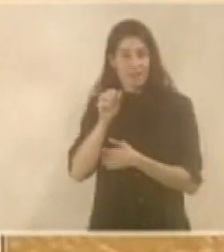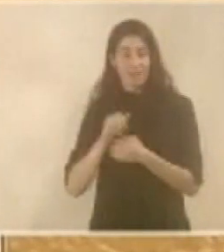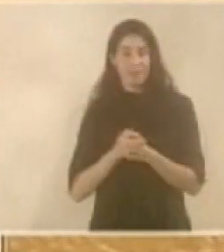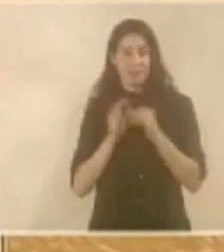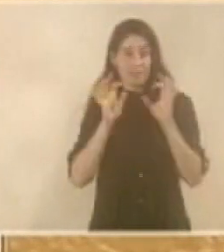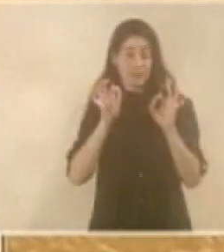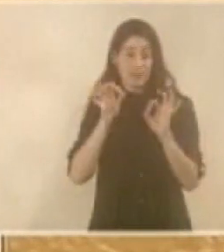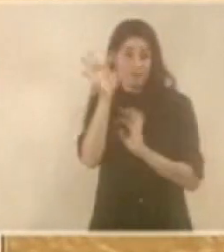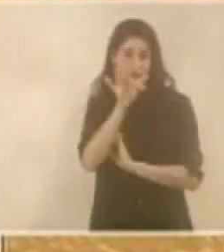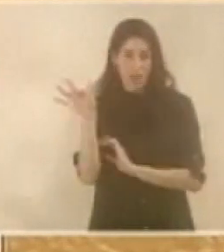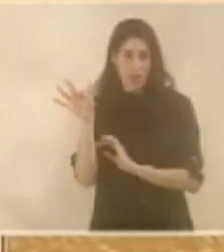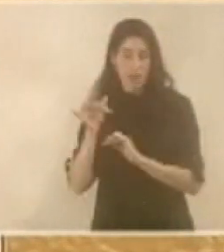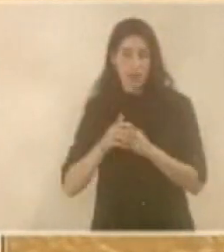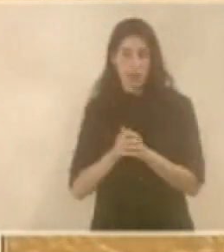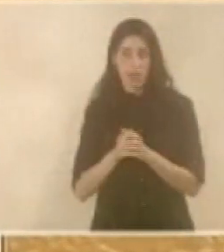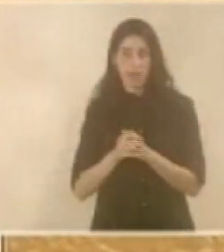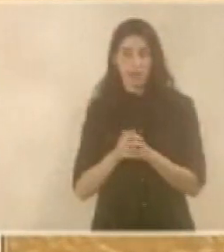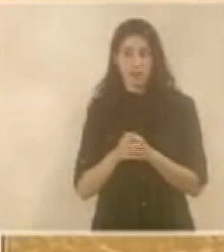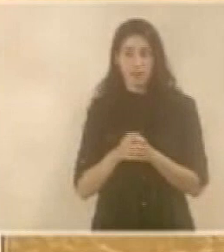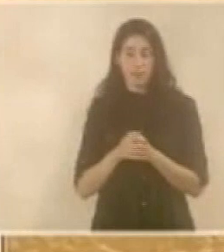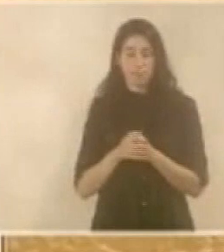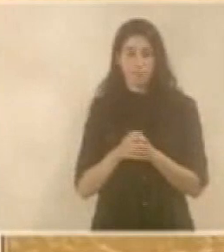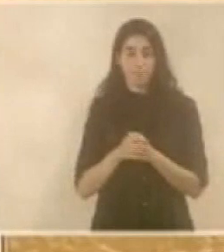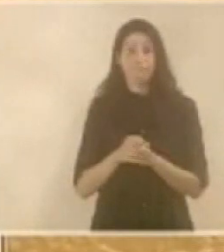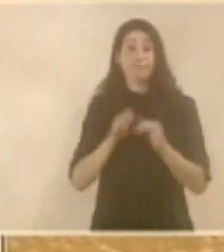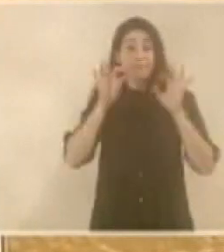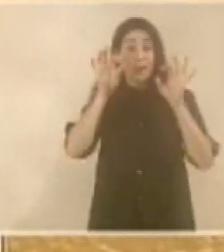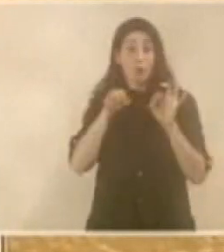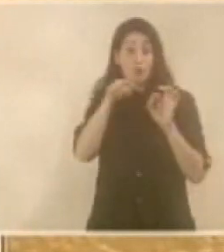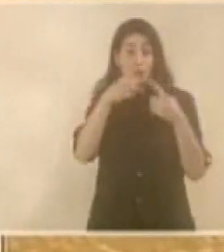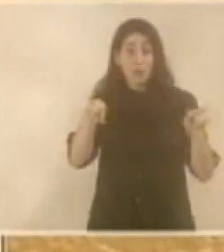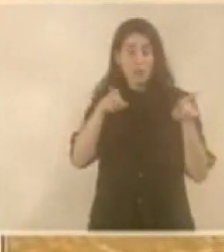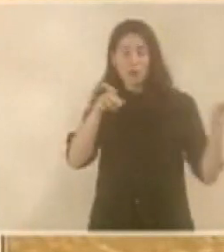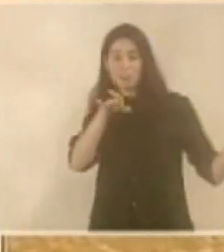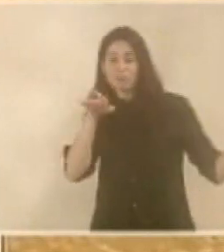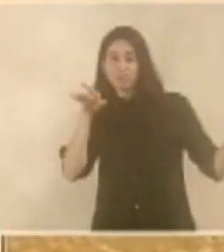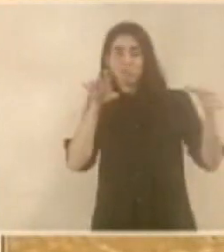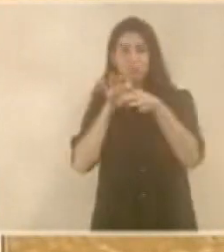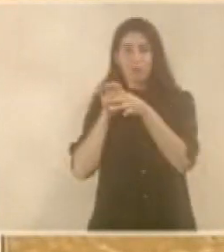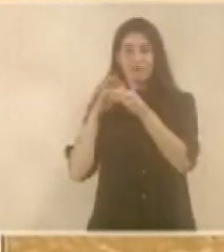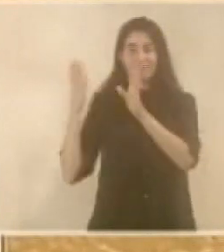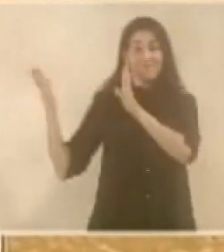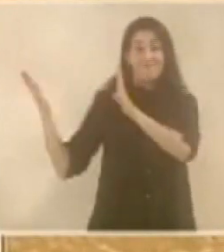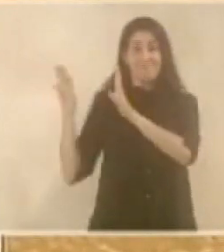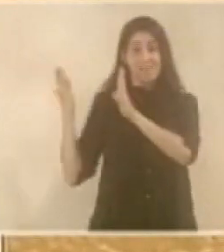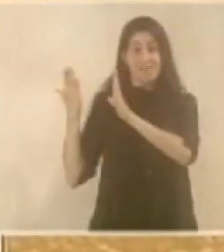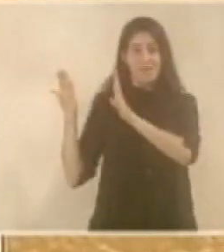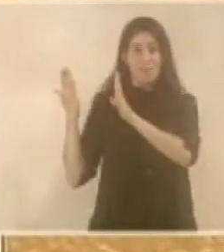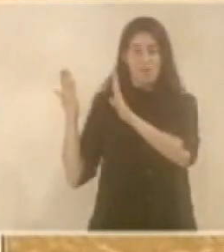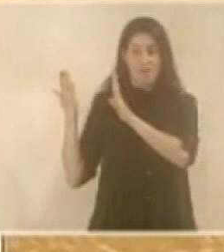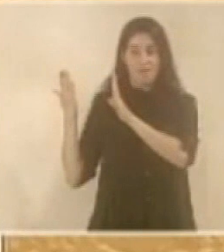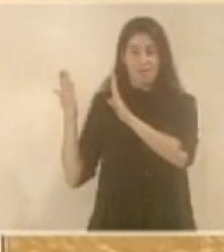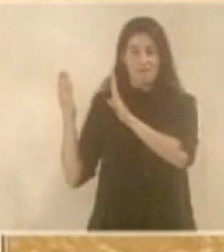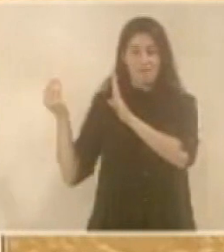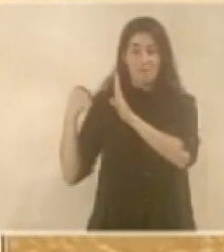independencia, tiempo durante el cual nuestro territorio peninsular fue ocupado por tropas francesas que vivieron a nuestra costa y que